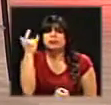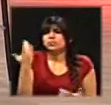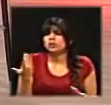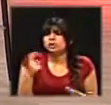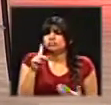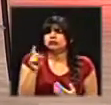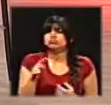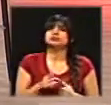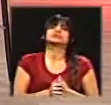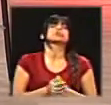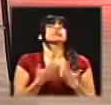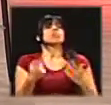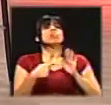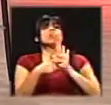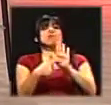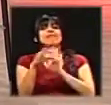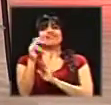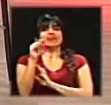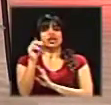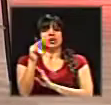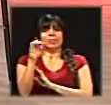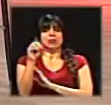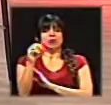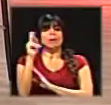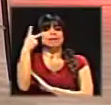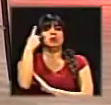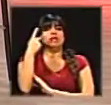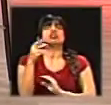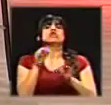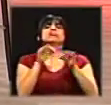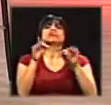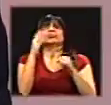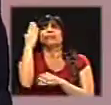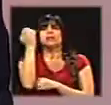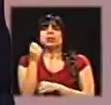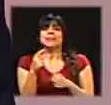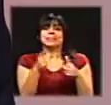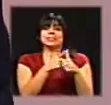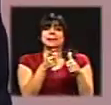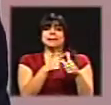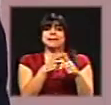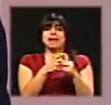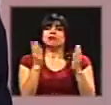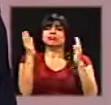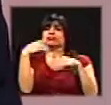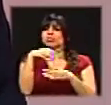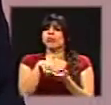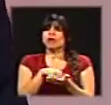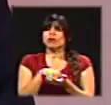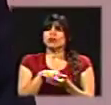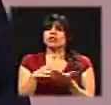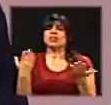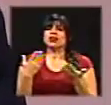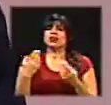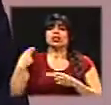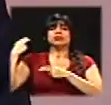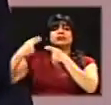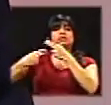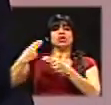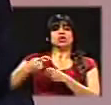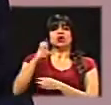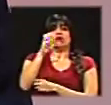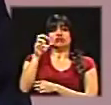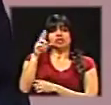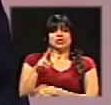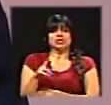Son un fenómeno político y hay varias razones que lo explican. La primera de ellas, sin duda alguna, por el hecho de que históricamente en Costa